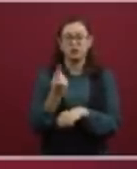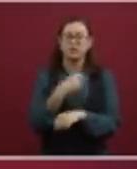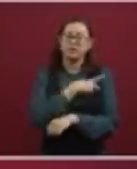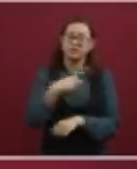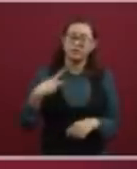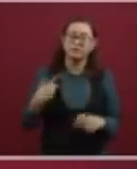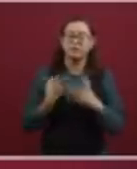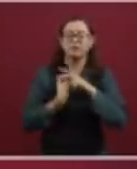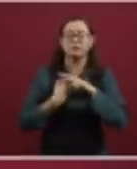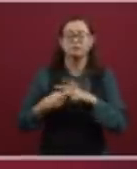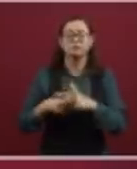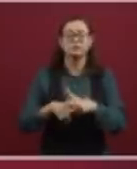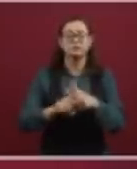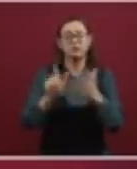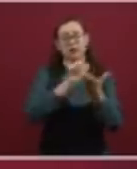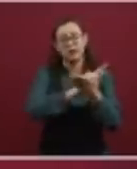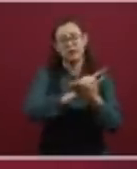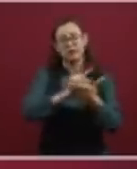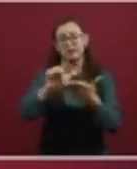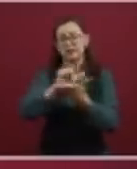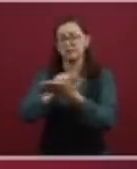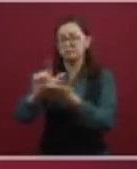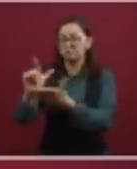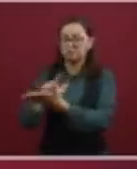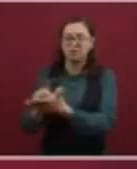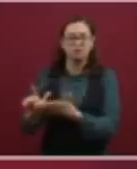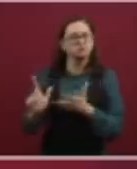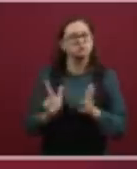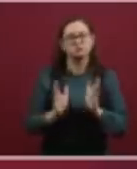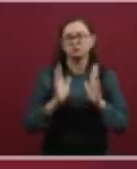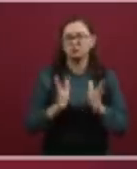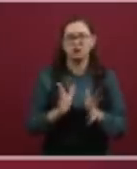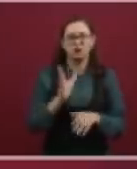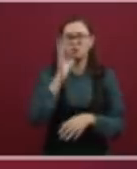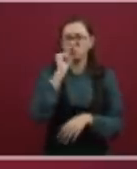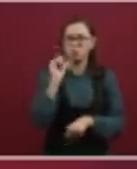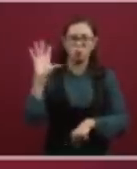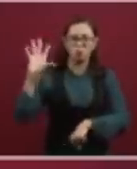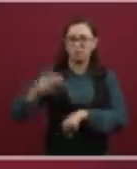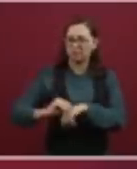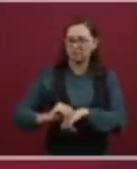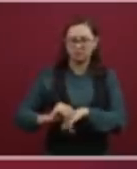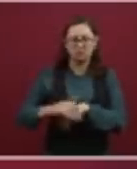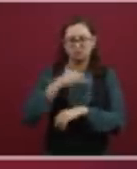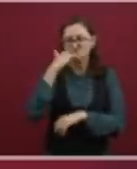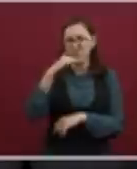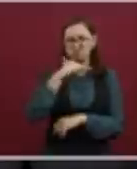de corrupción, no se va a permitir la corrupción de nadie.